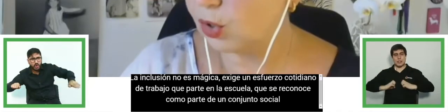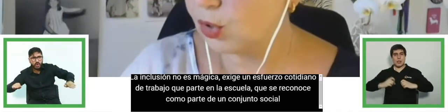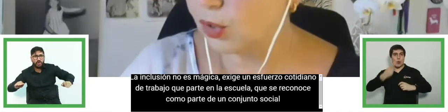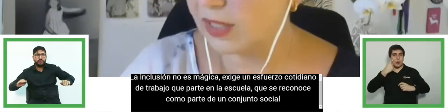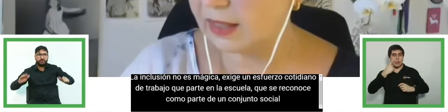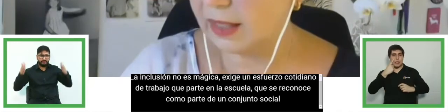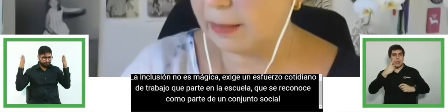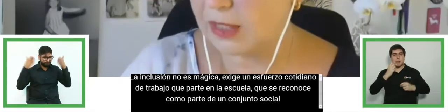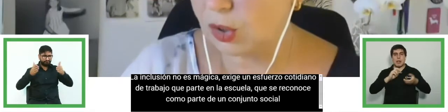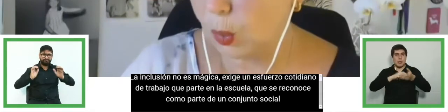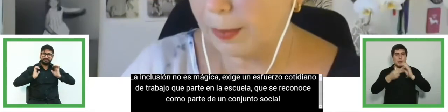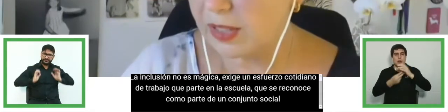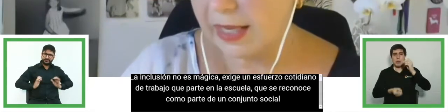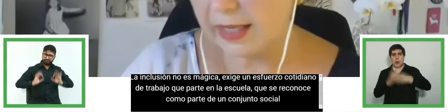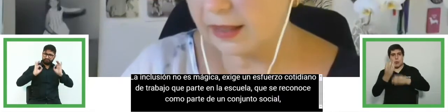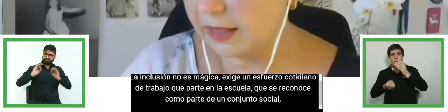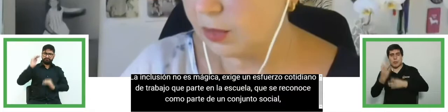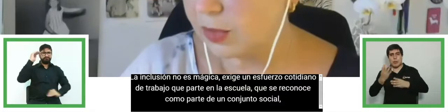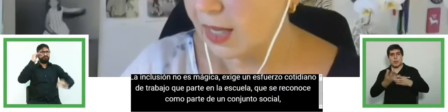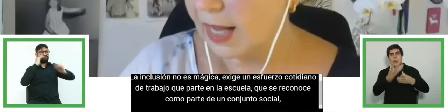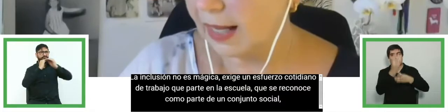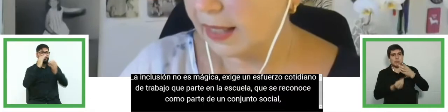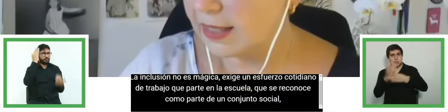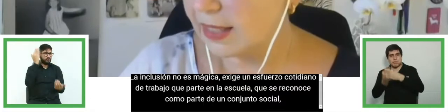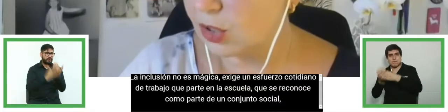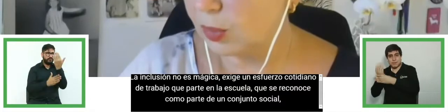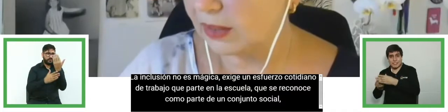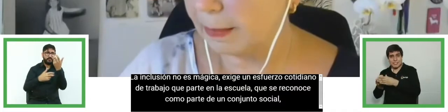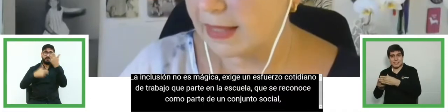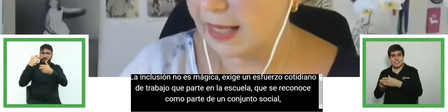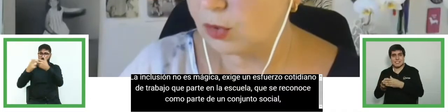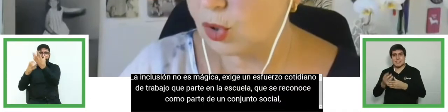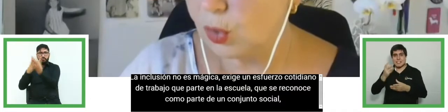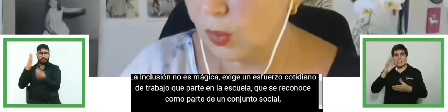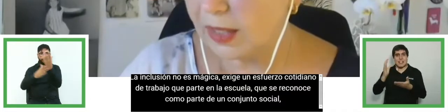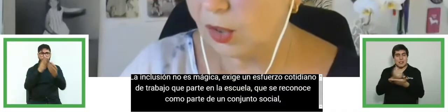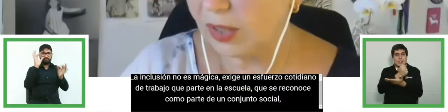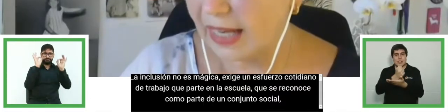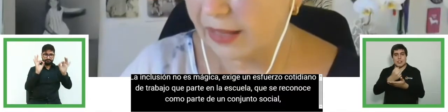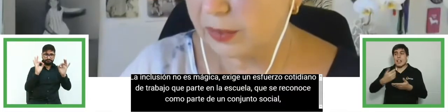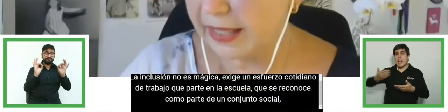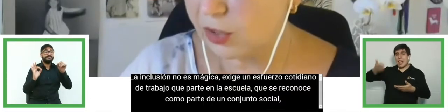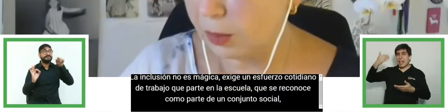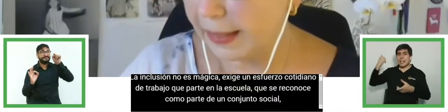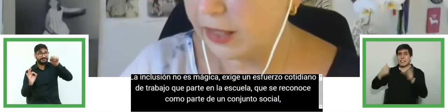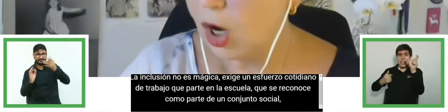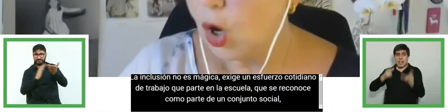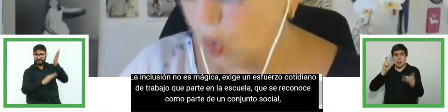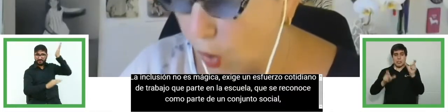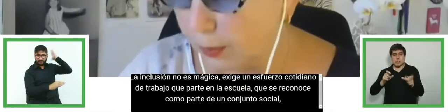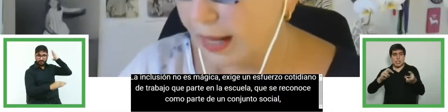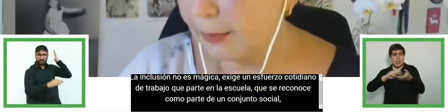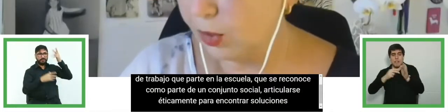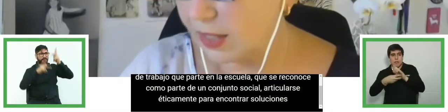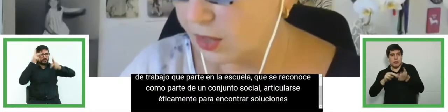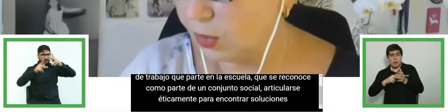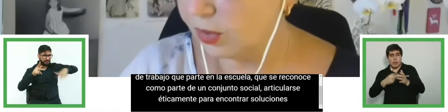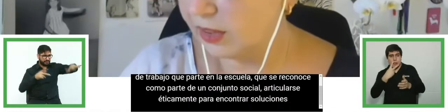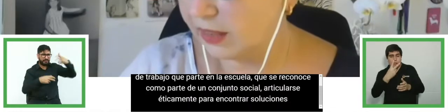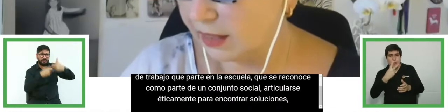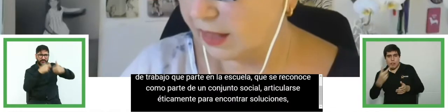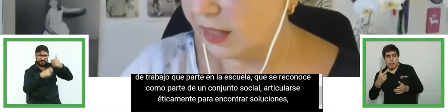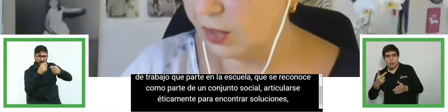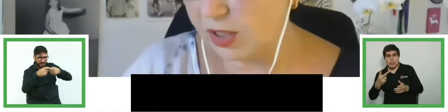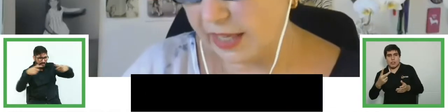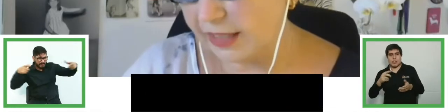dilemas nuevos y antiguos, aquellos que sus antepasados nunca lograron resolver, como la violación cotidiana de